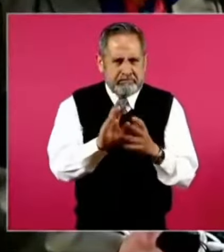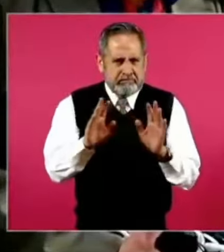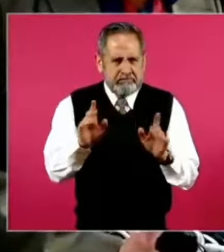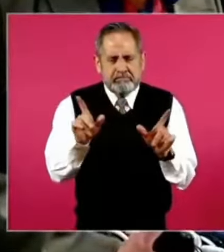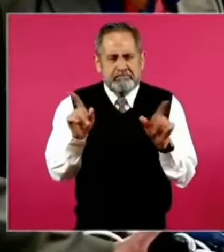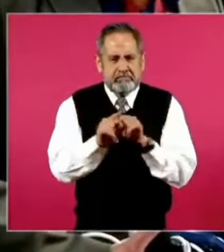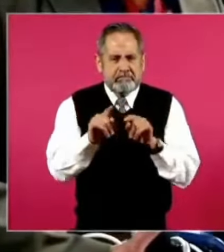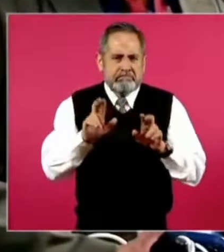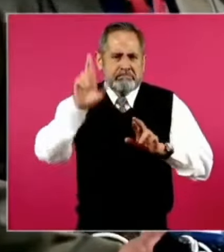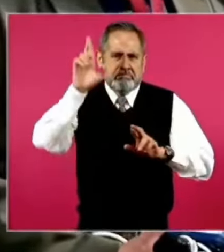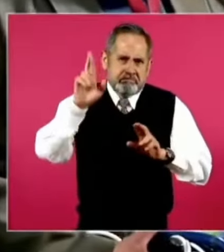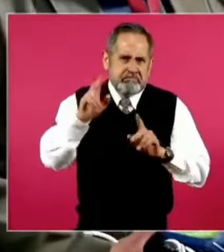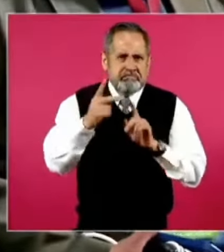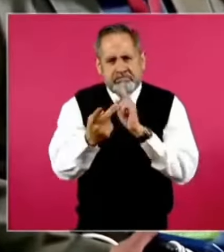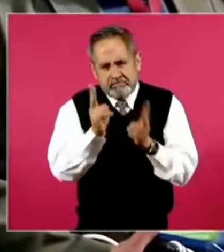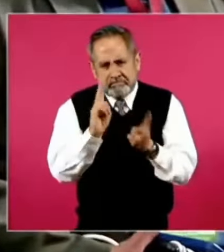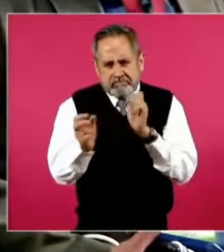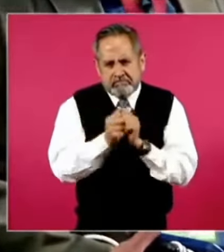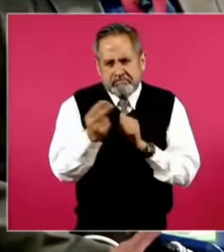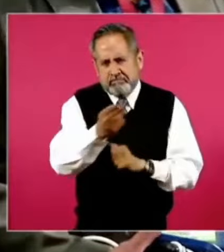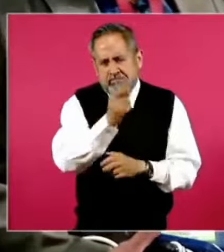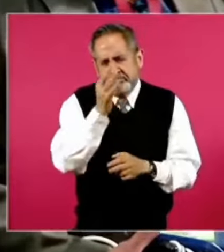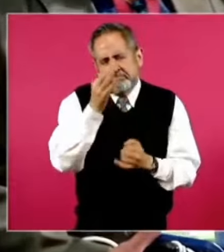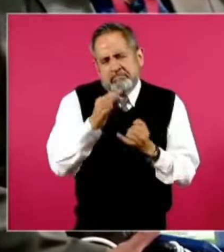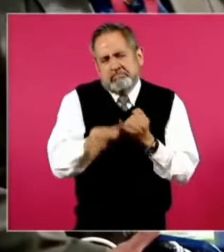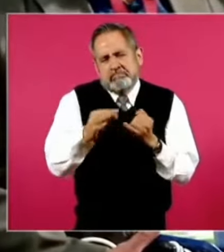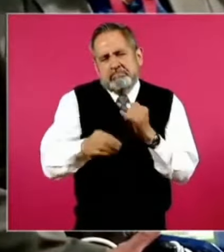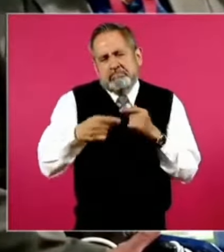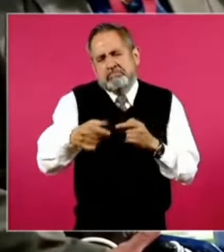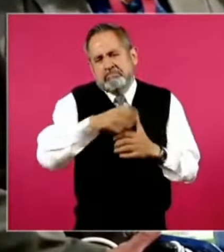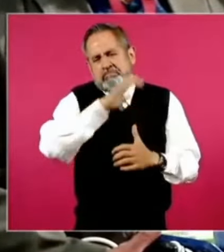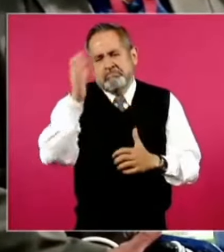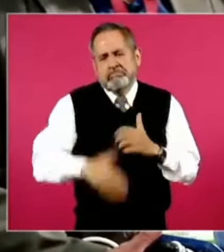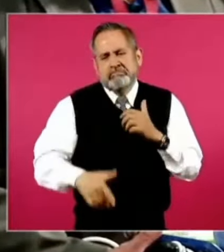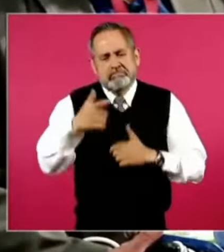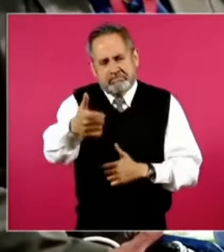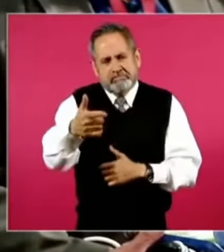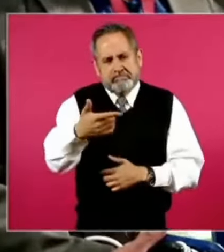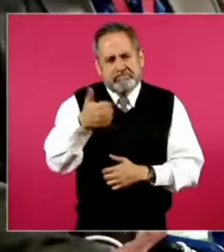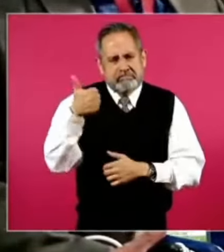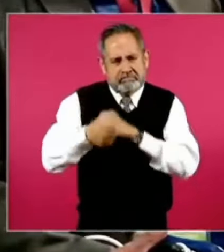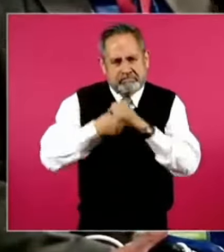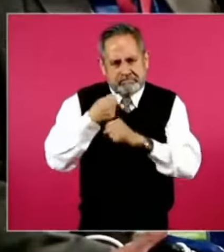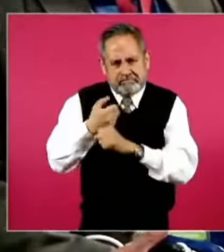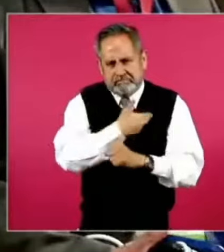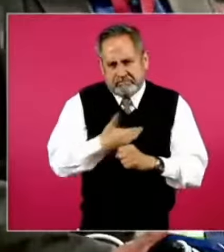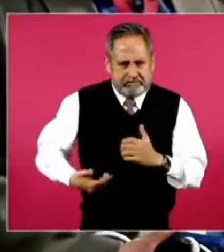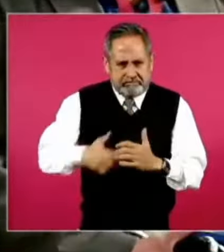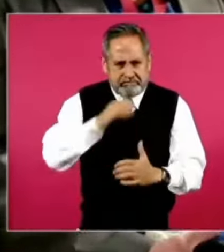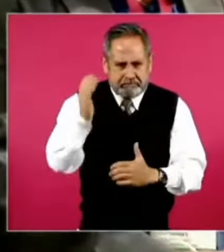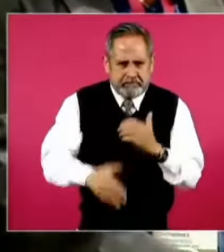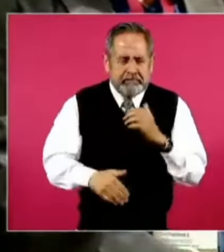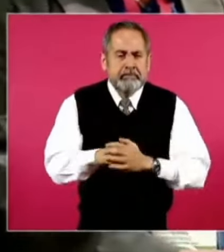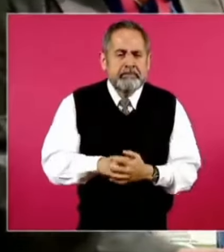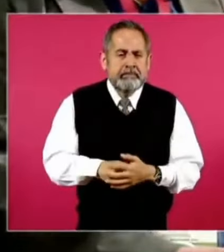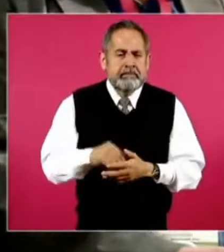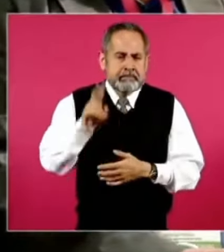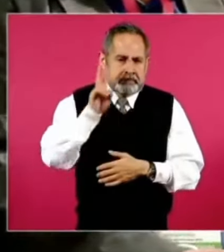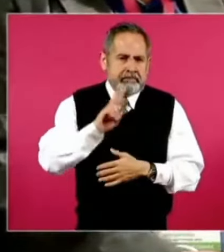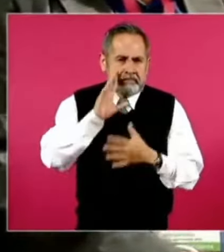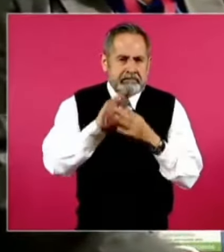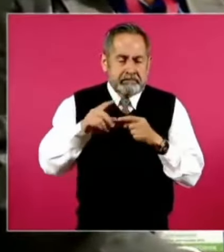intervenciones que tendremos con usted aquí a punto de terminar su sexenio. Y vamos a intentar en